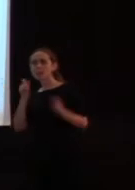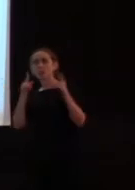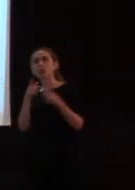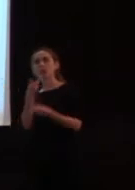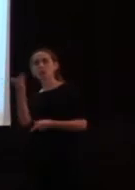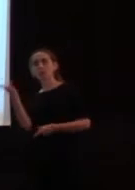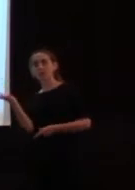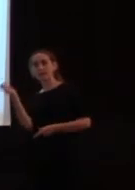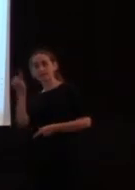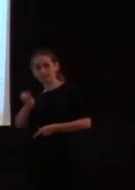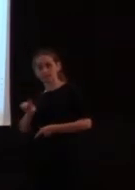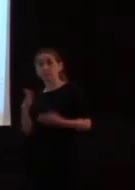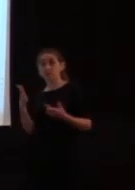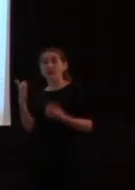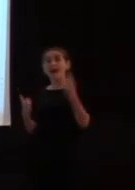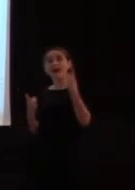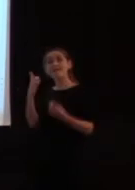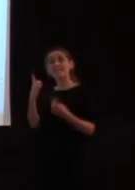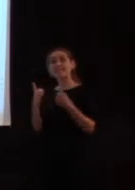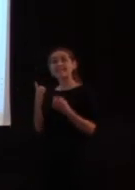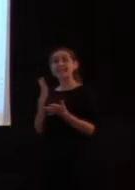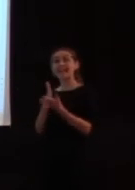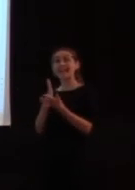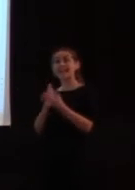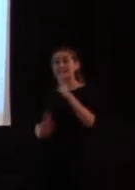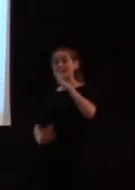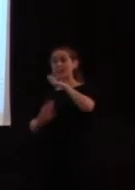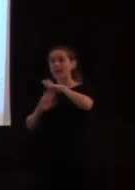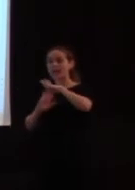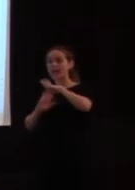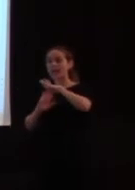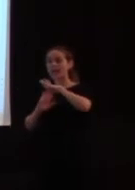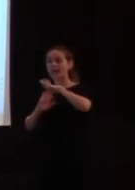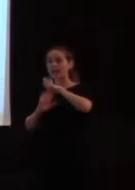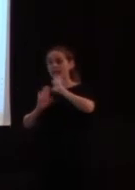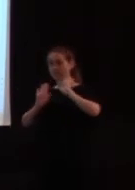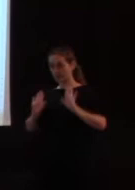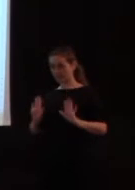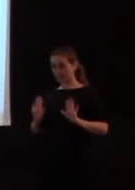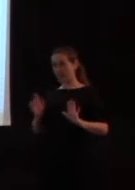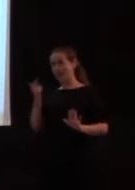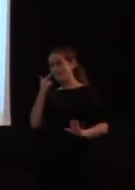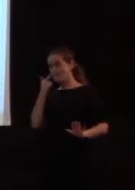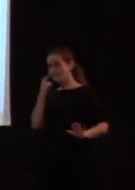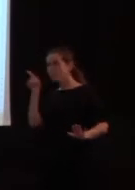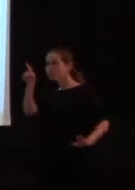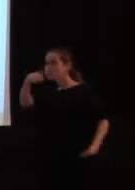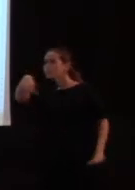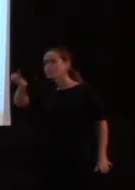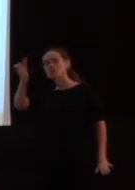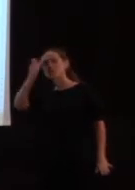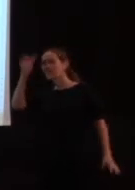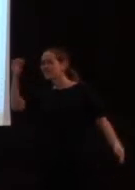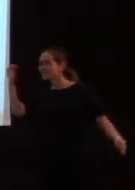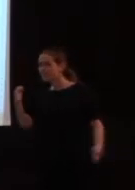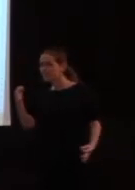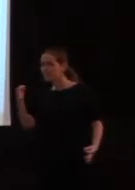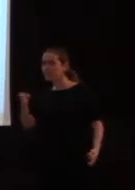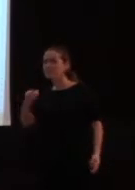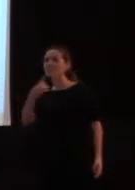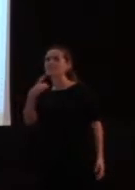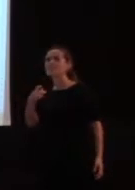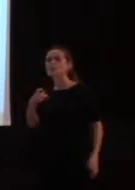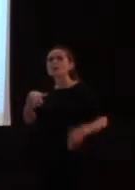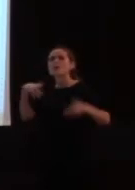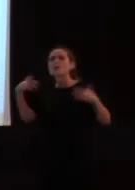que tenemos que parar un poco e intentar ver qué realmente no saben los alumnos, qué dificultades tienen, por qué tienen